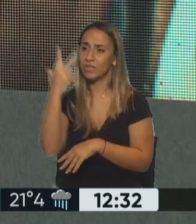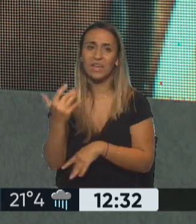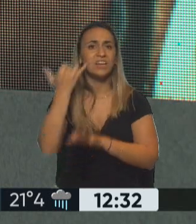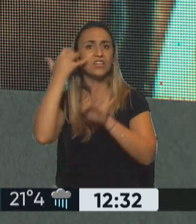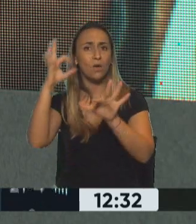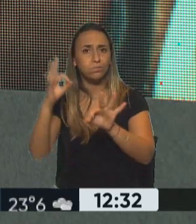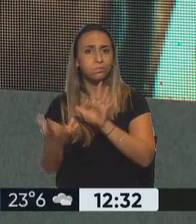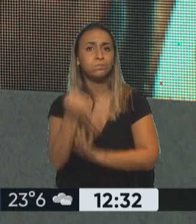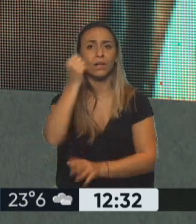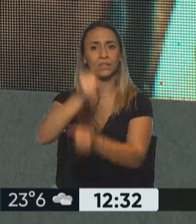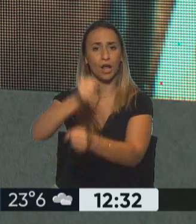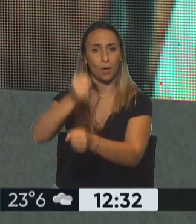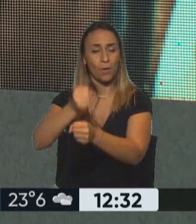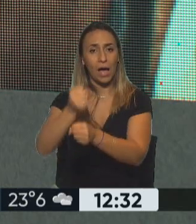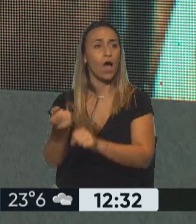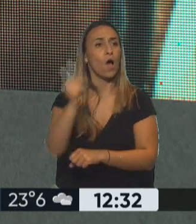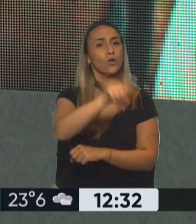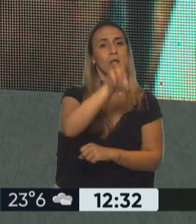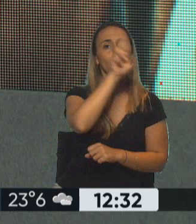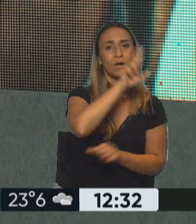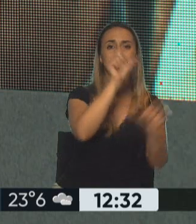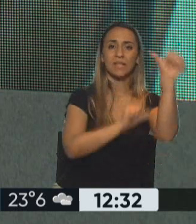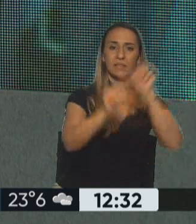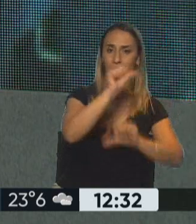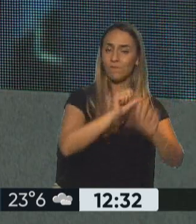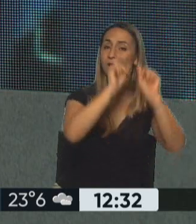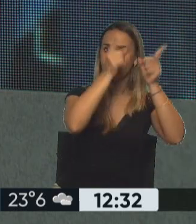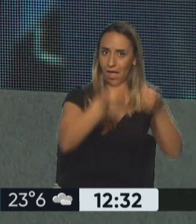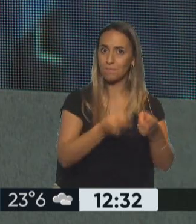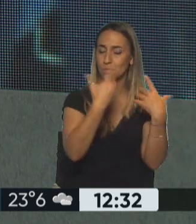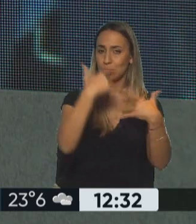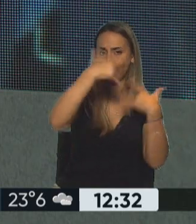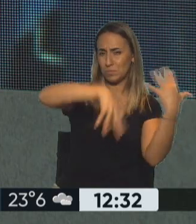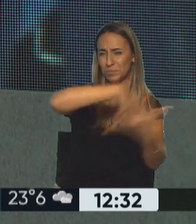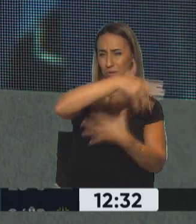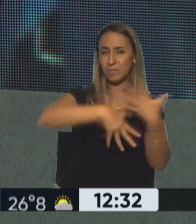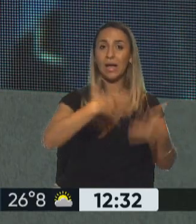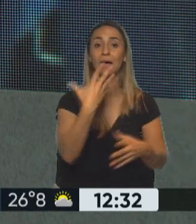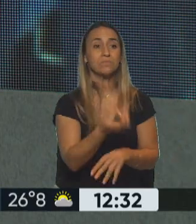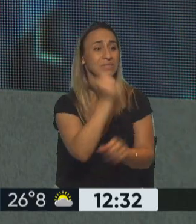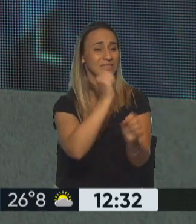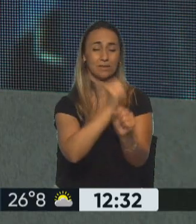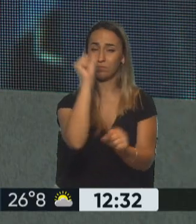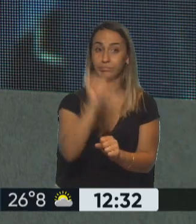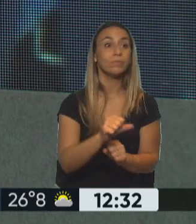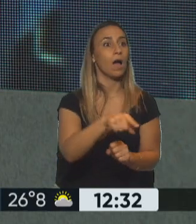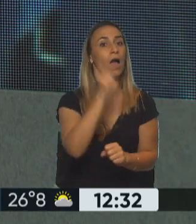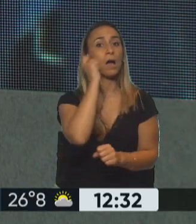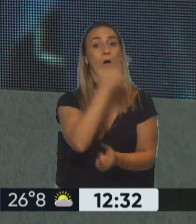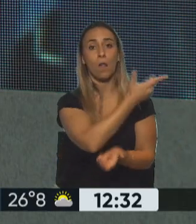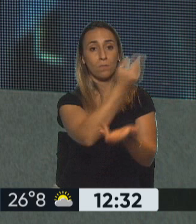laboralmente, también una científica, claro. Otra mujer también con muchos problemas de trabajo, que hoy estaba